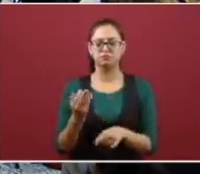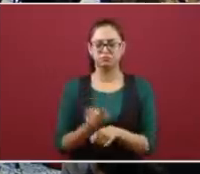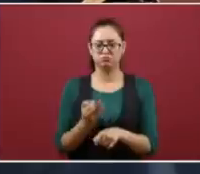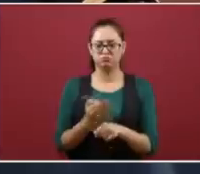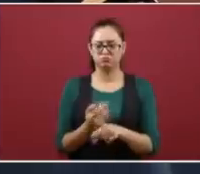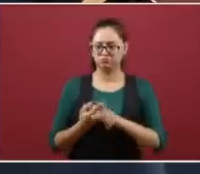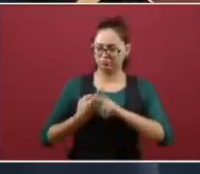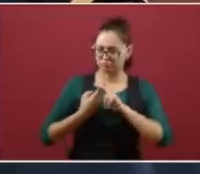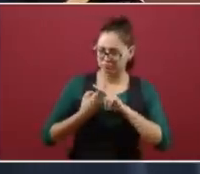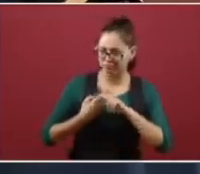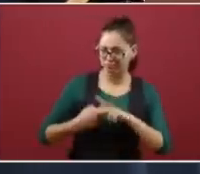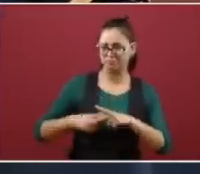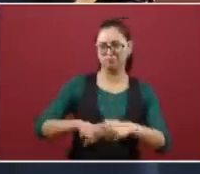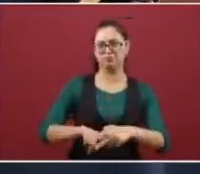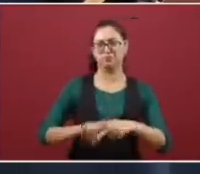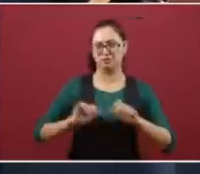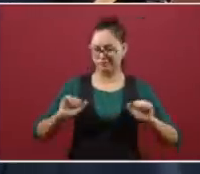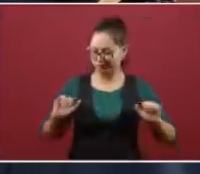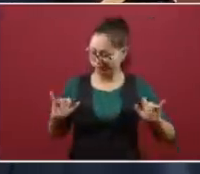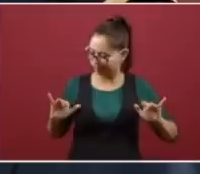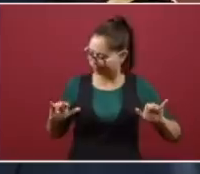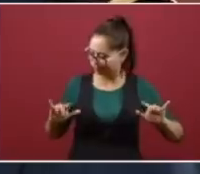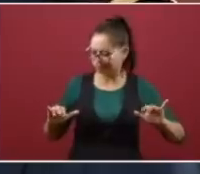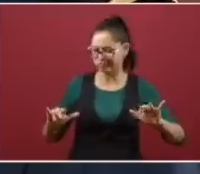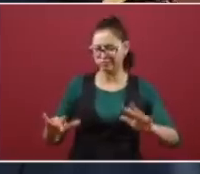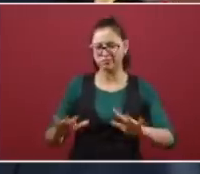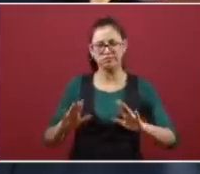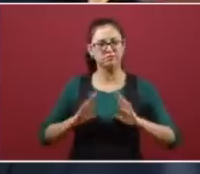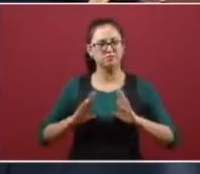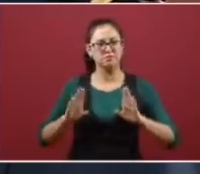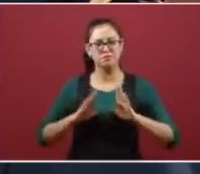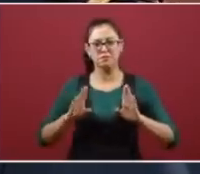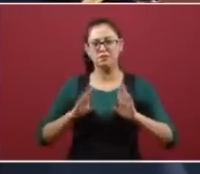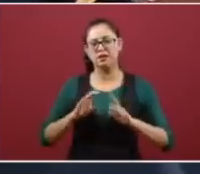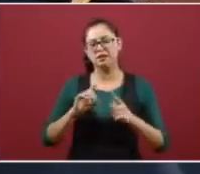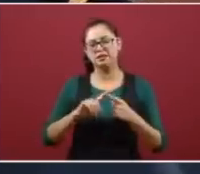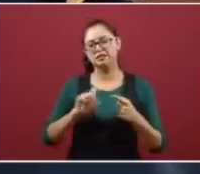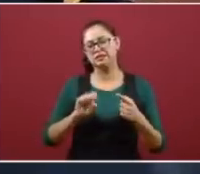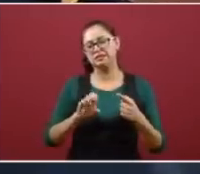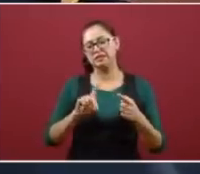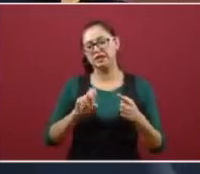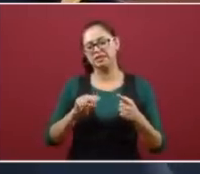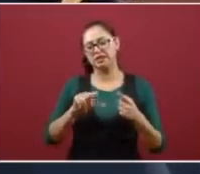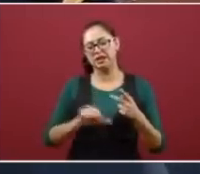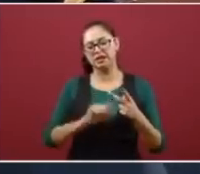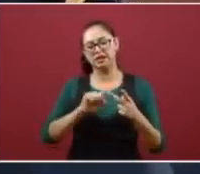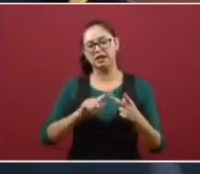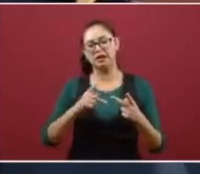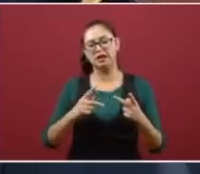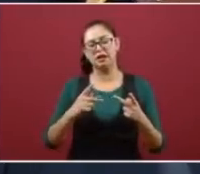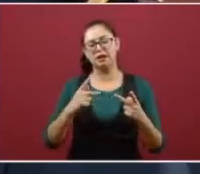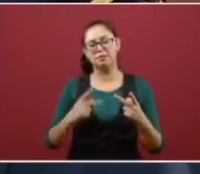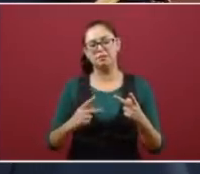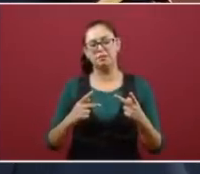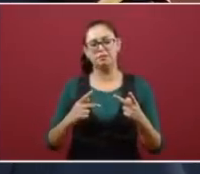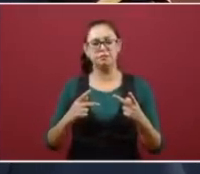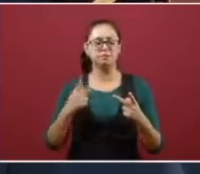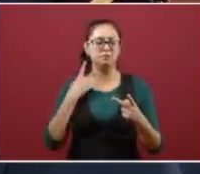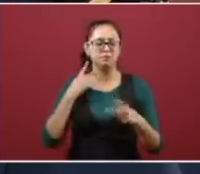que en donde entramos nosotros como ya bien se dijo se den a las procuradurías la